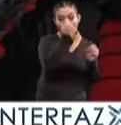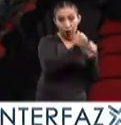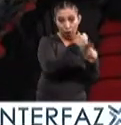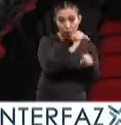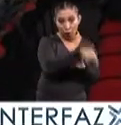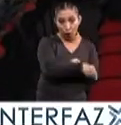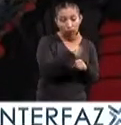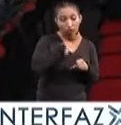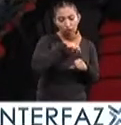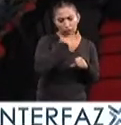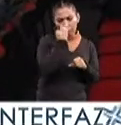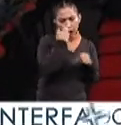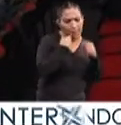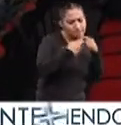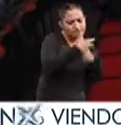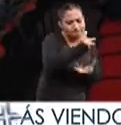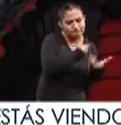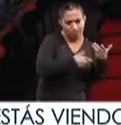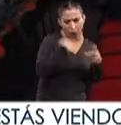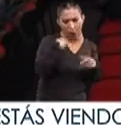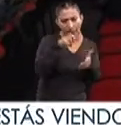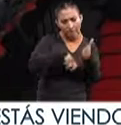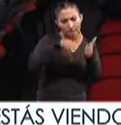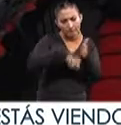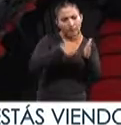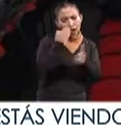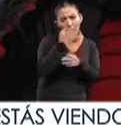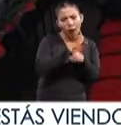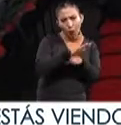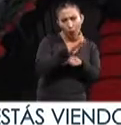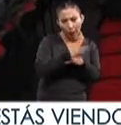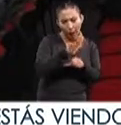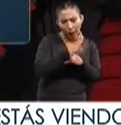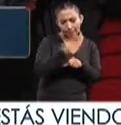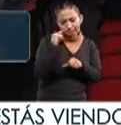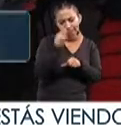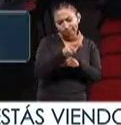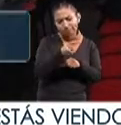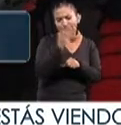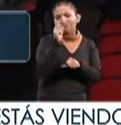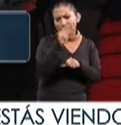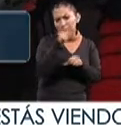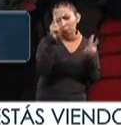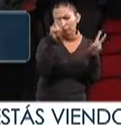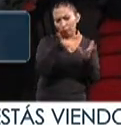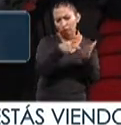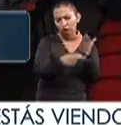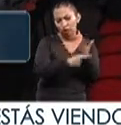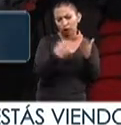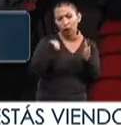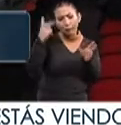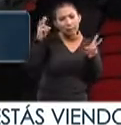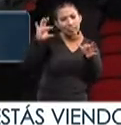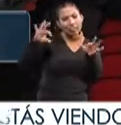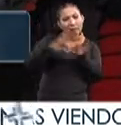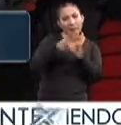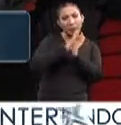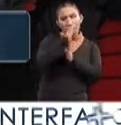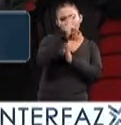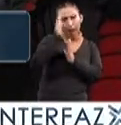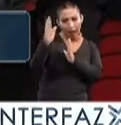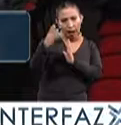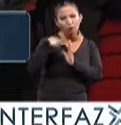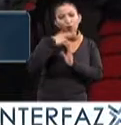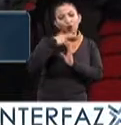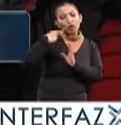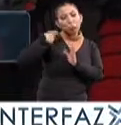nosotros como escuela, dentro de nuestra ruta de mejora escolar, contemplamos precisamente un proyecto que tuviera que ver con la biblioteca escolar y